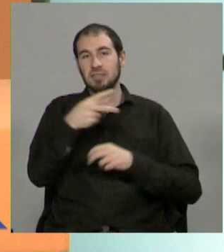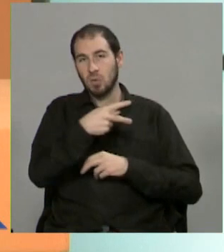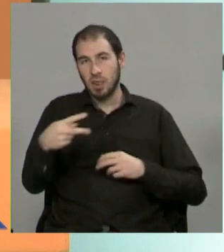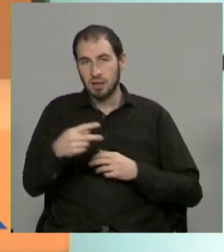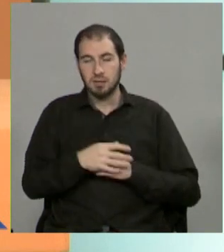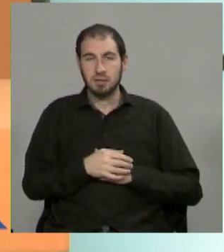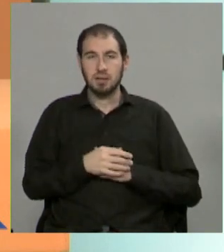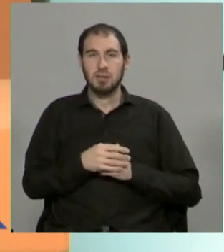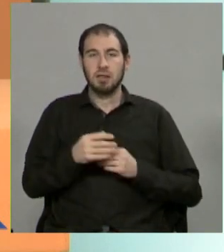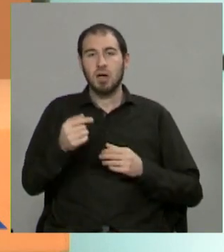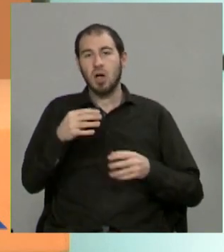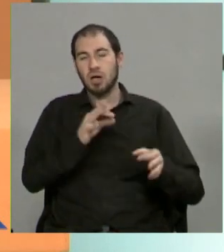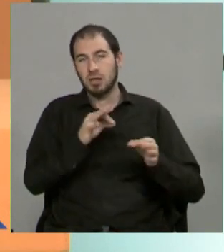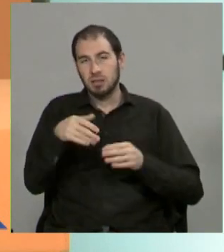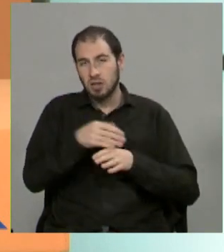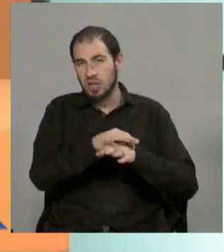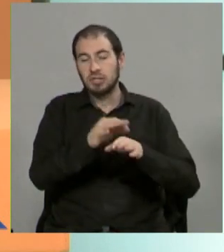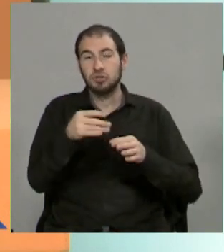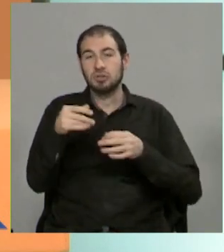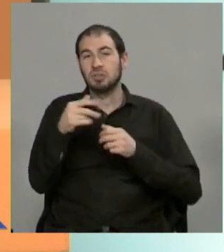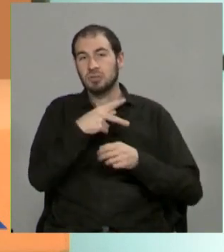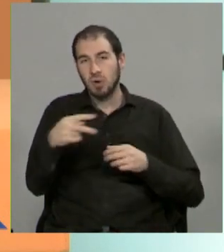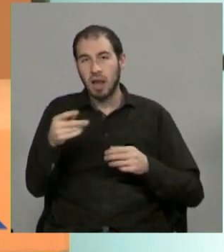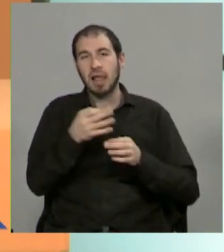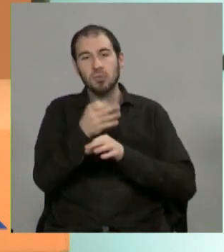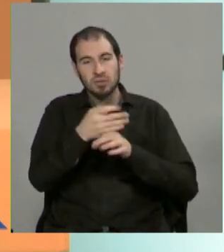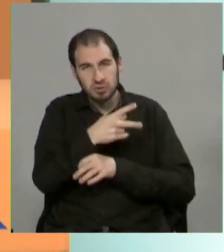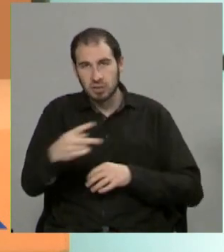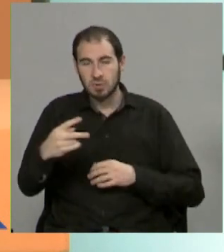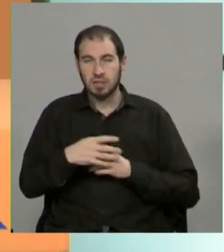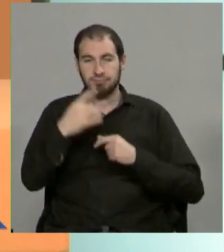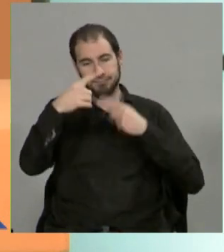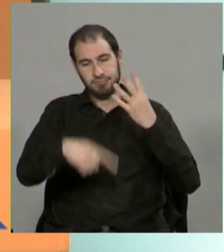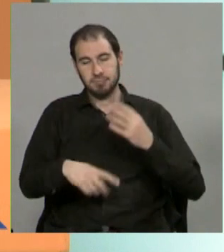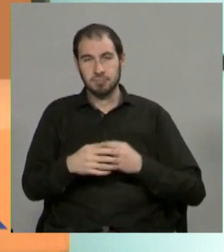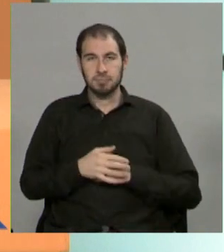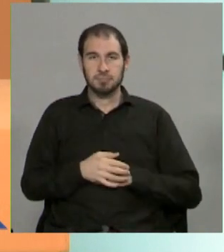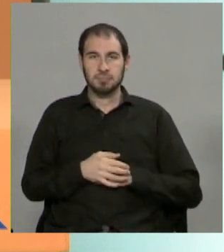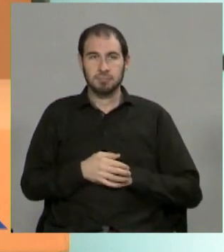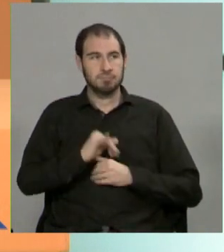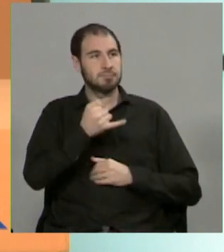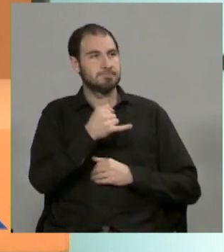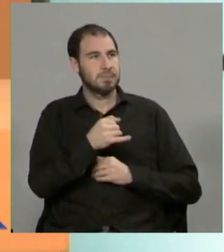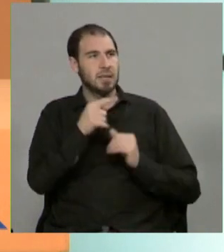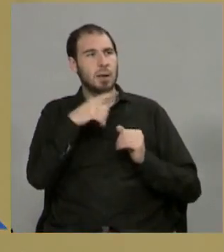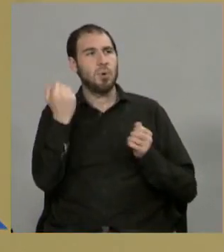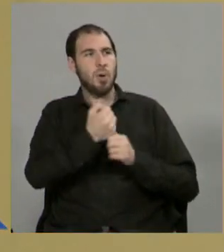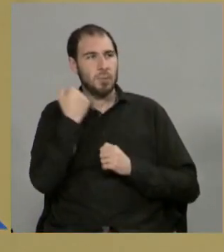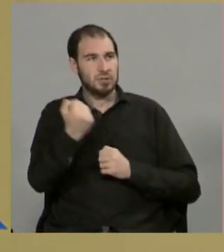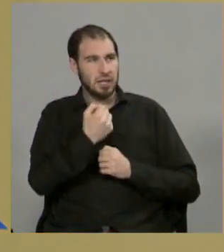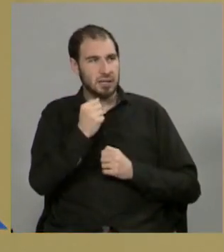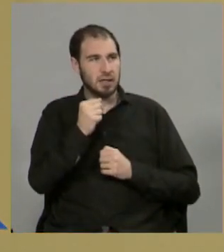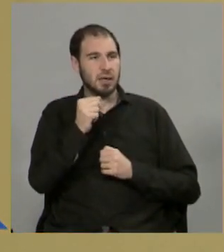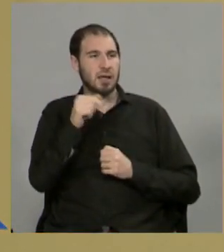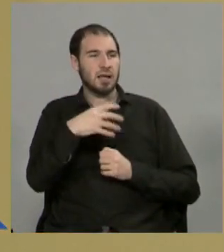sexualidad, de orientación sexual, de educación sexual, etcétera, etcétera. Exacto, y tan importante que ha